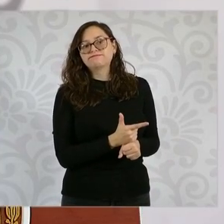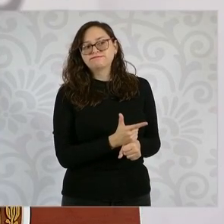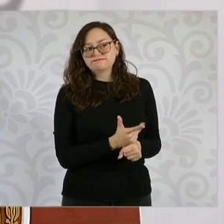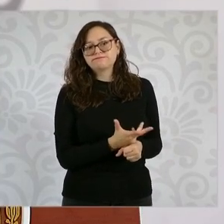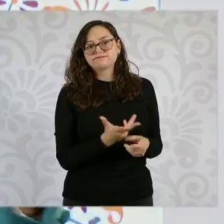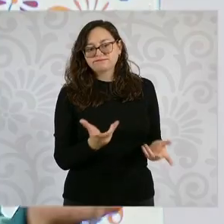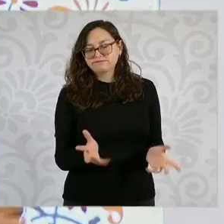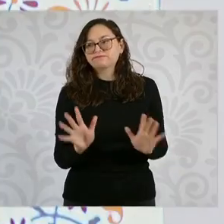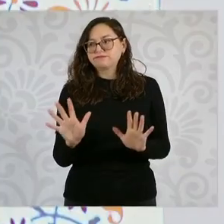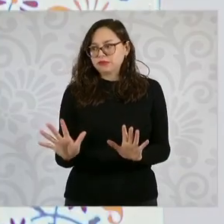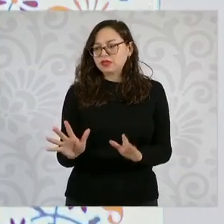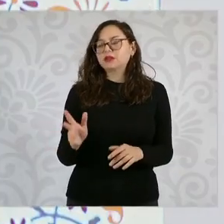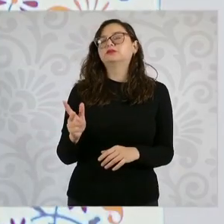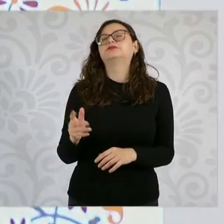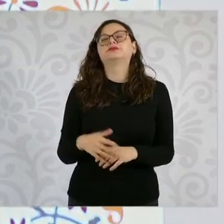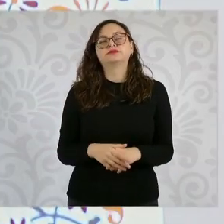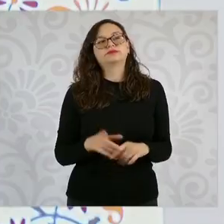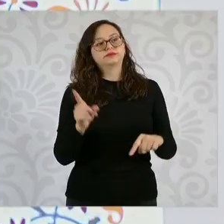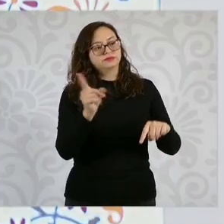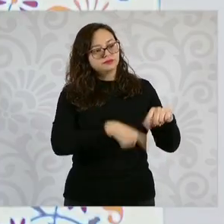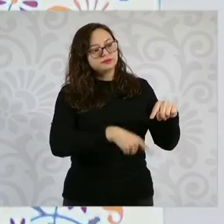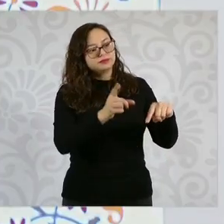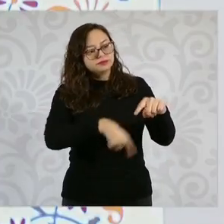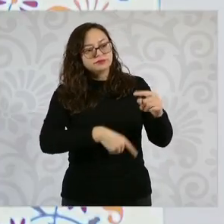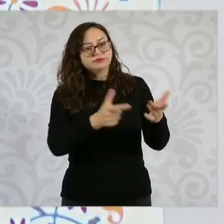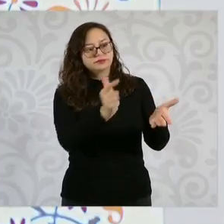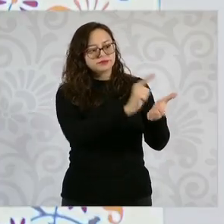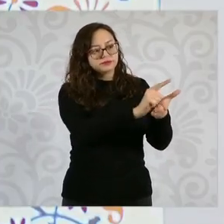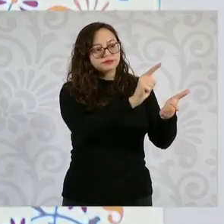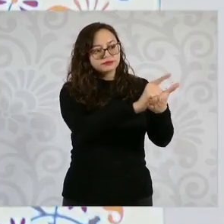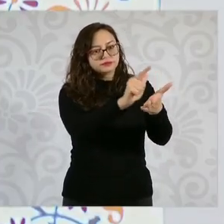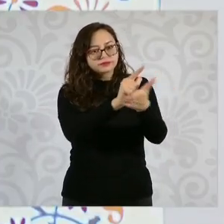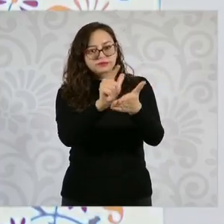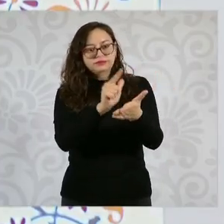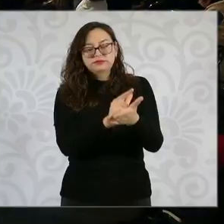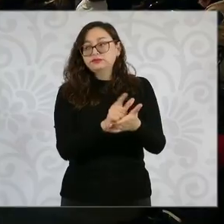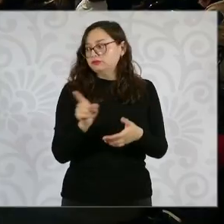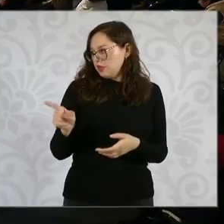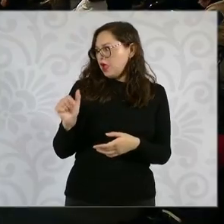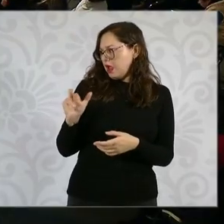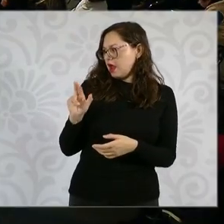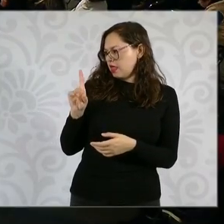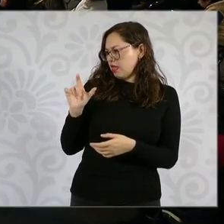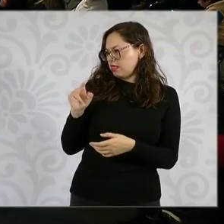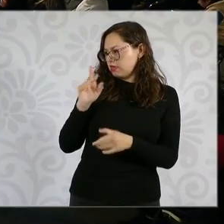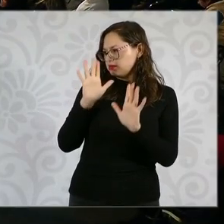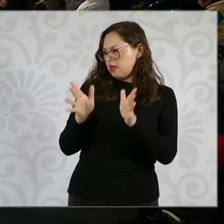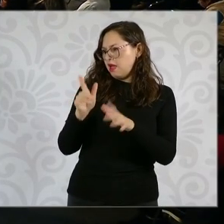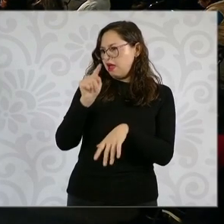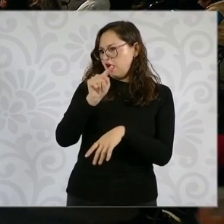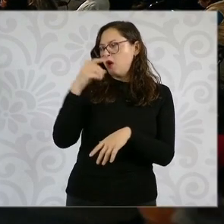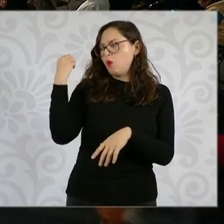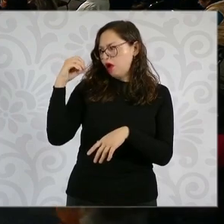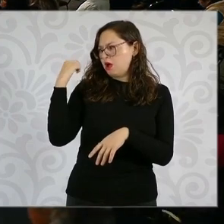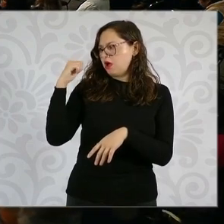la emergencia y además el trabajo que está haciendo Ariadna, que ya están en los censos, ¿verdad?, en todo